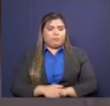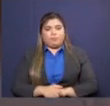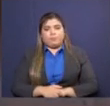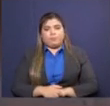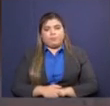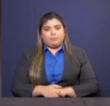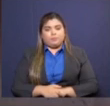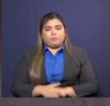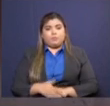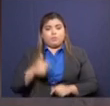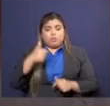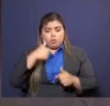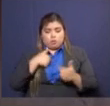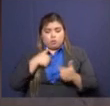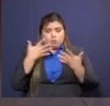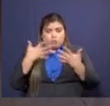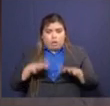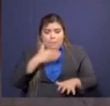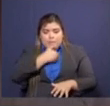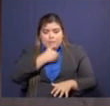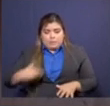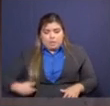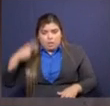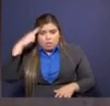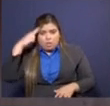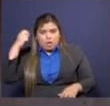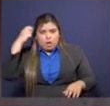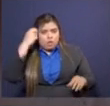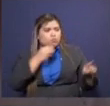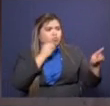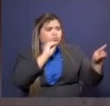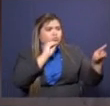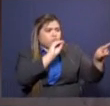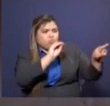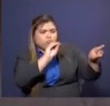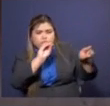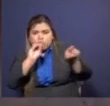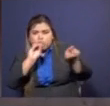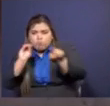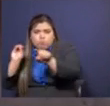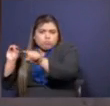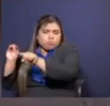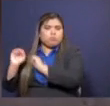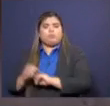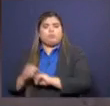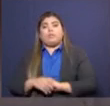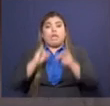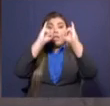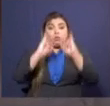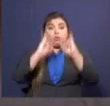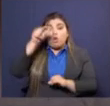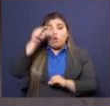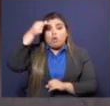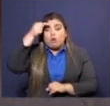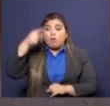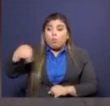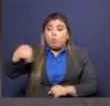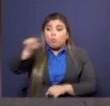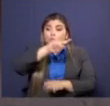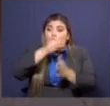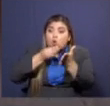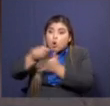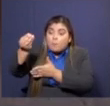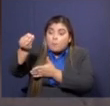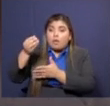He instruido a todas las instituciones que realizan compra de cualquier naturaleza, COVID o